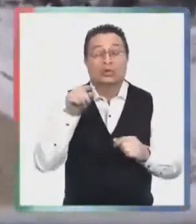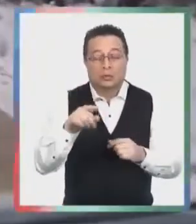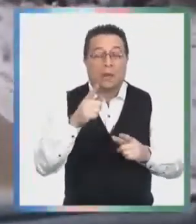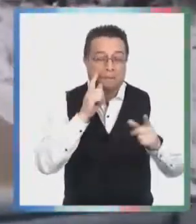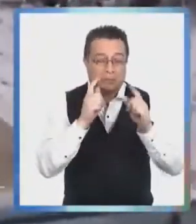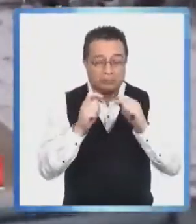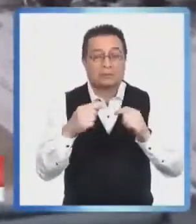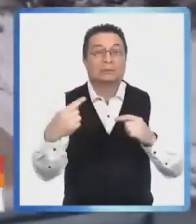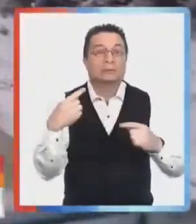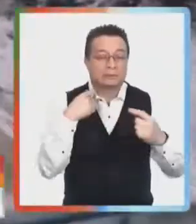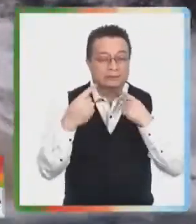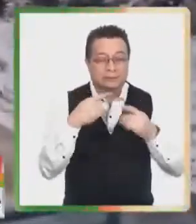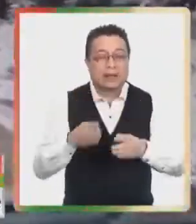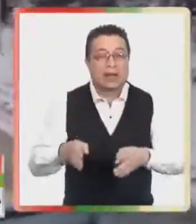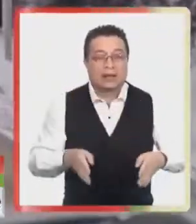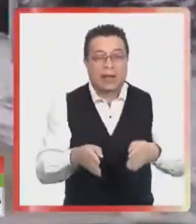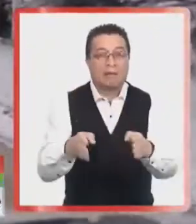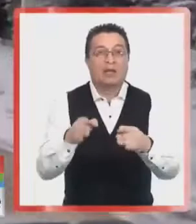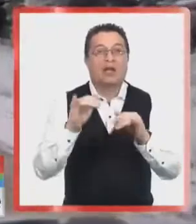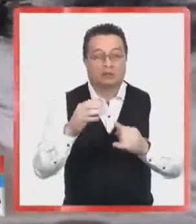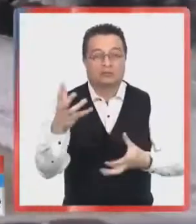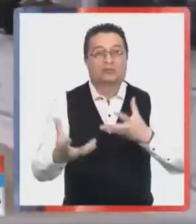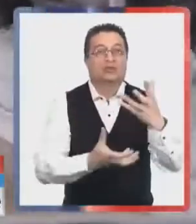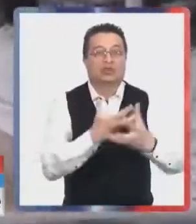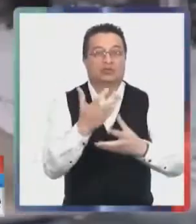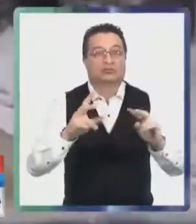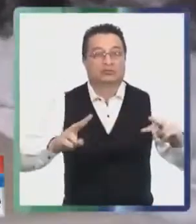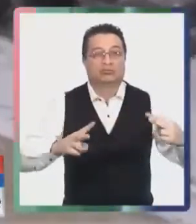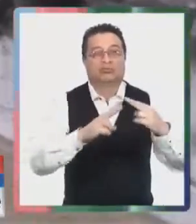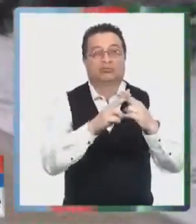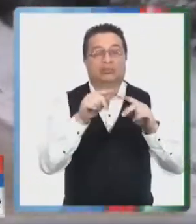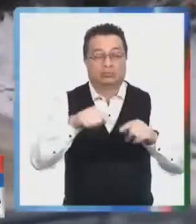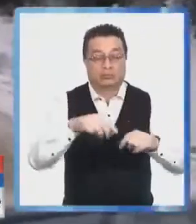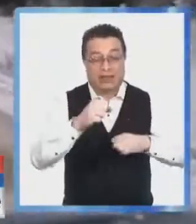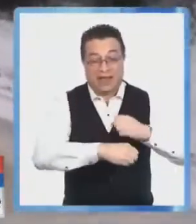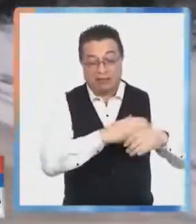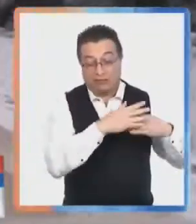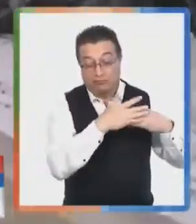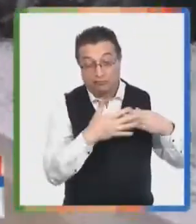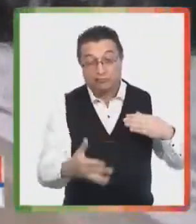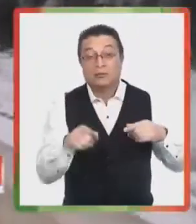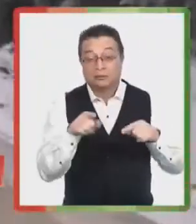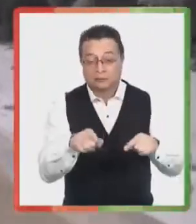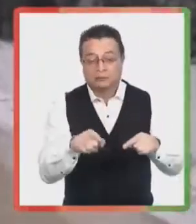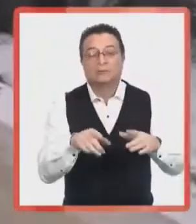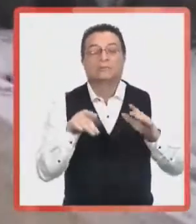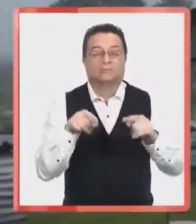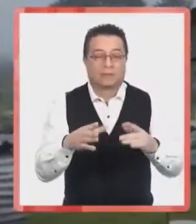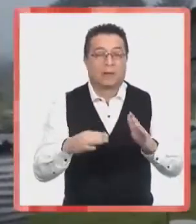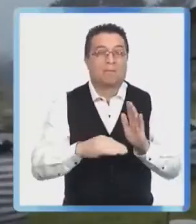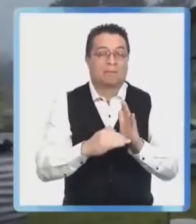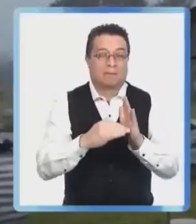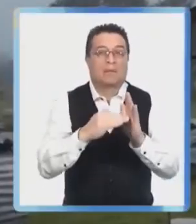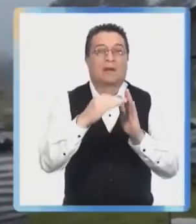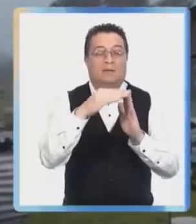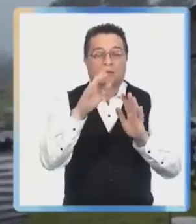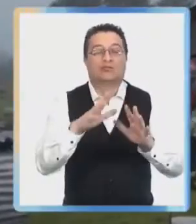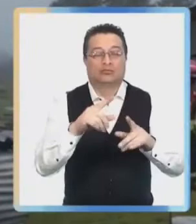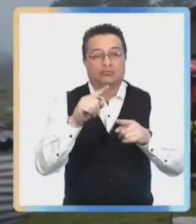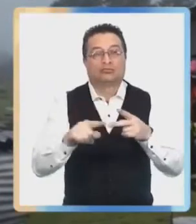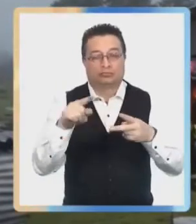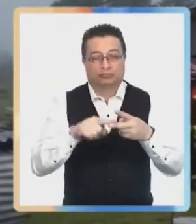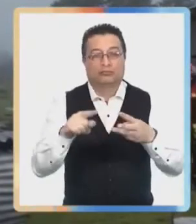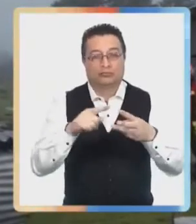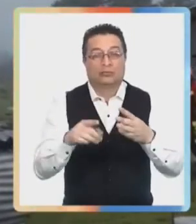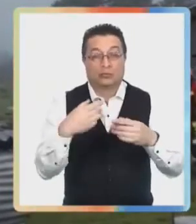no solo significan riesgo de accidentes en las rutas, sino también de incendios estructurales que durante esta época del año suelen tener un aumento en el índice